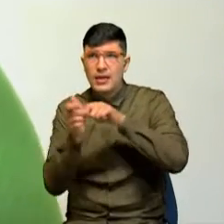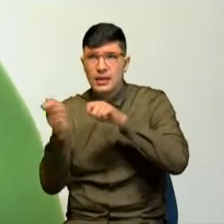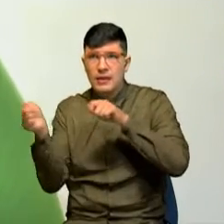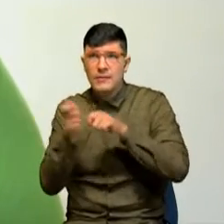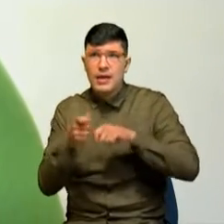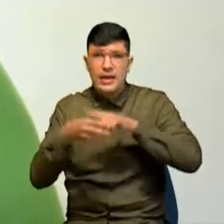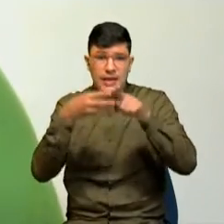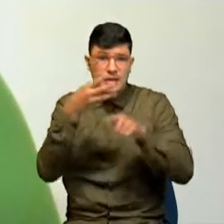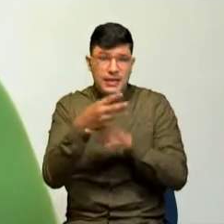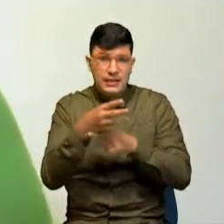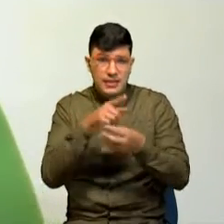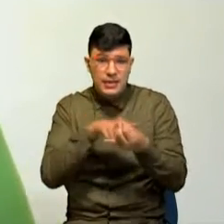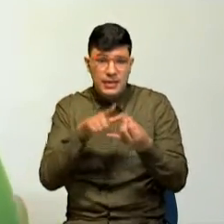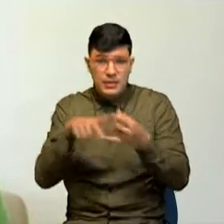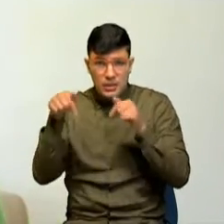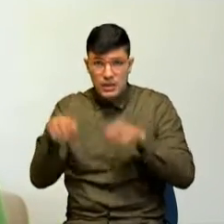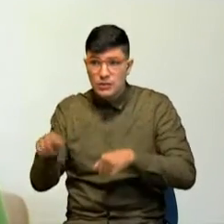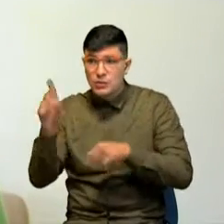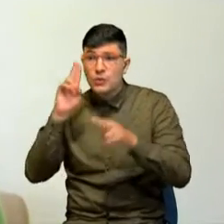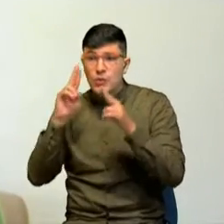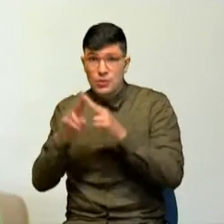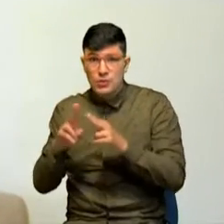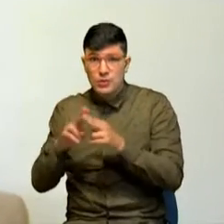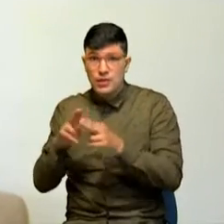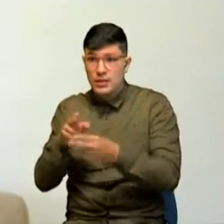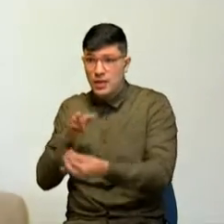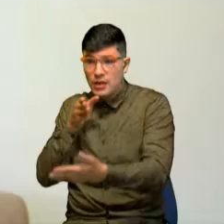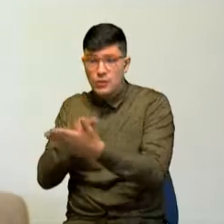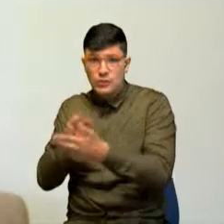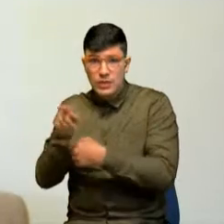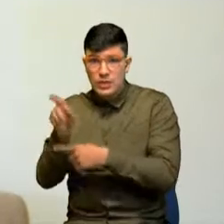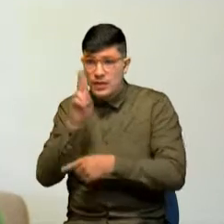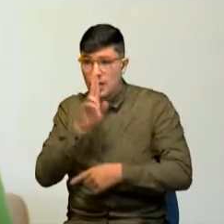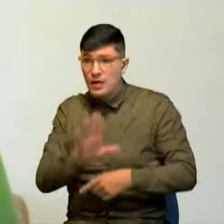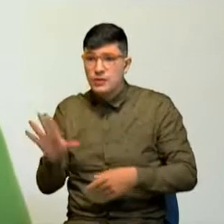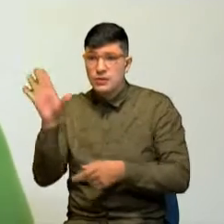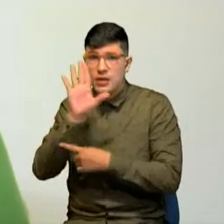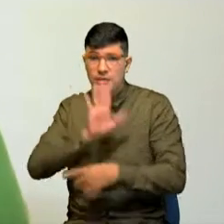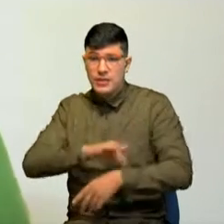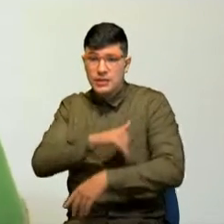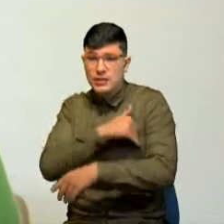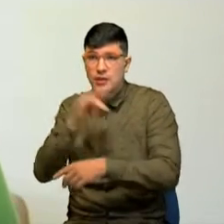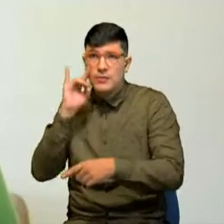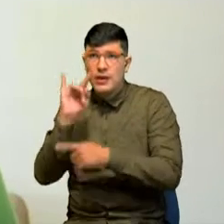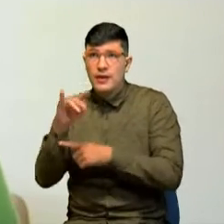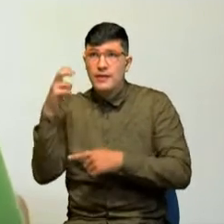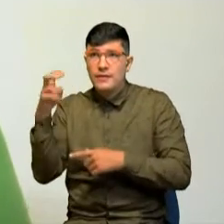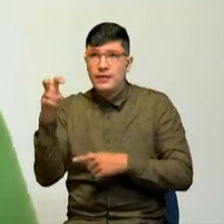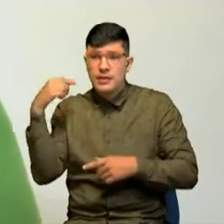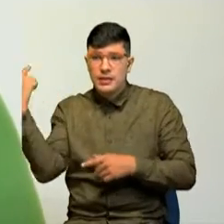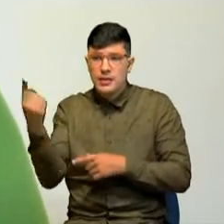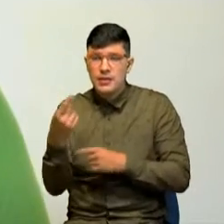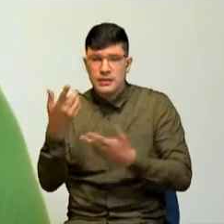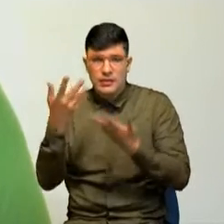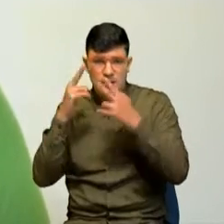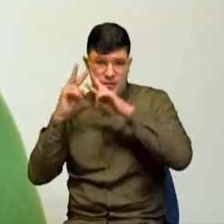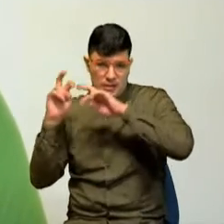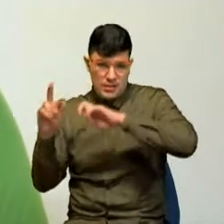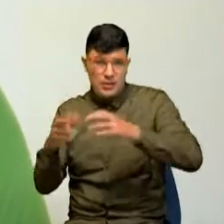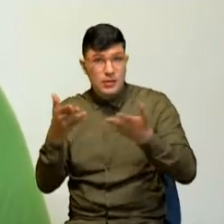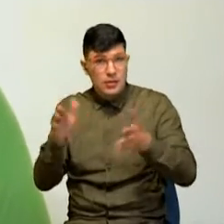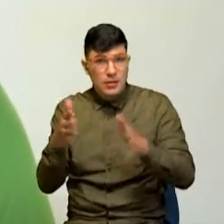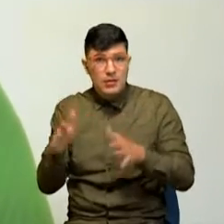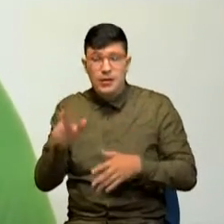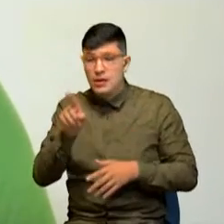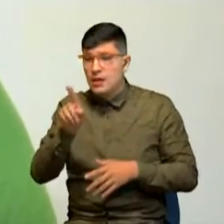curso y en conocimiento las autoridades municipales y de orden nacional el ministerio del interior- y fiscalía general de la nación se están llevando más